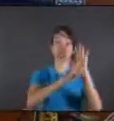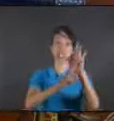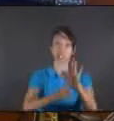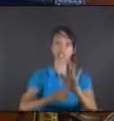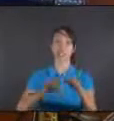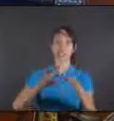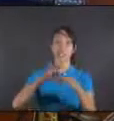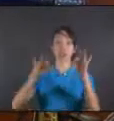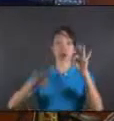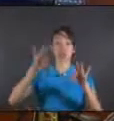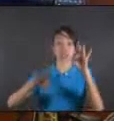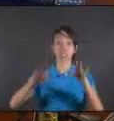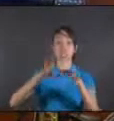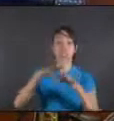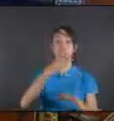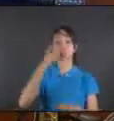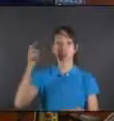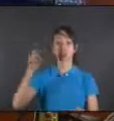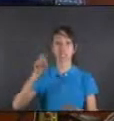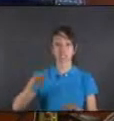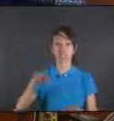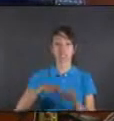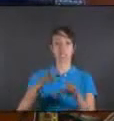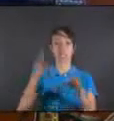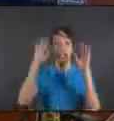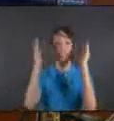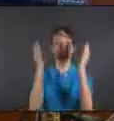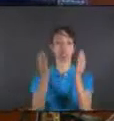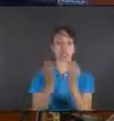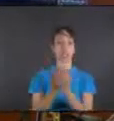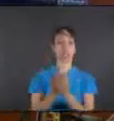¿Qué tiene que ver que nosotros, siendo cristianos,